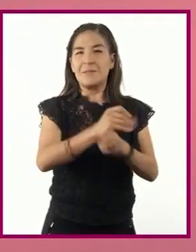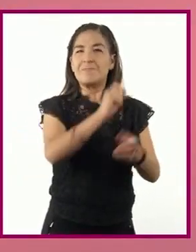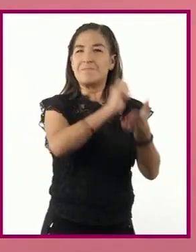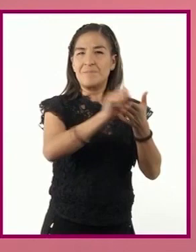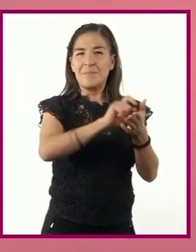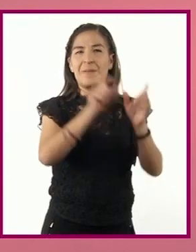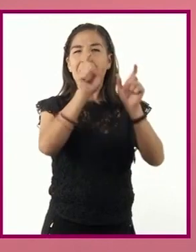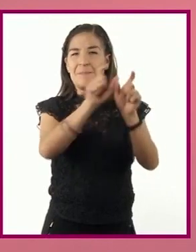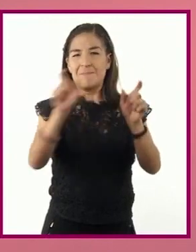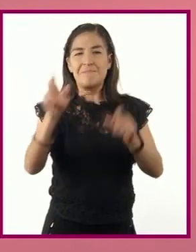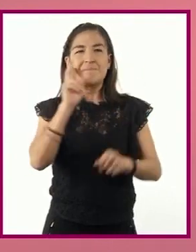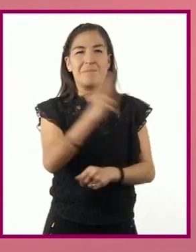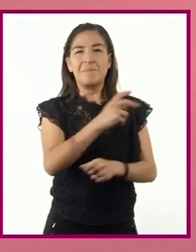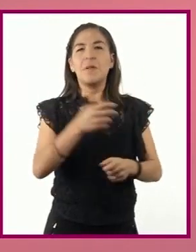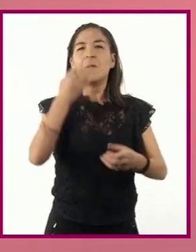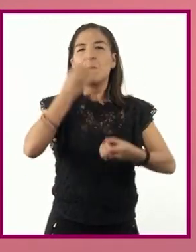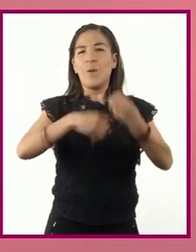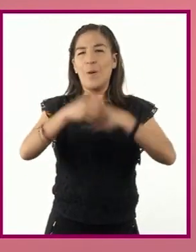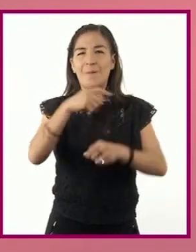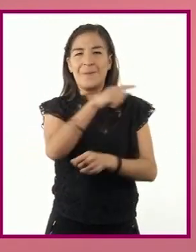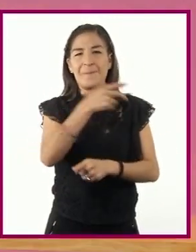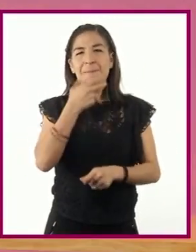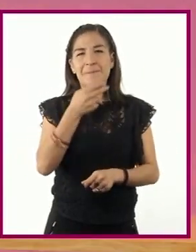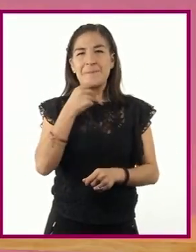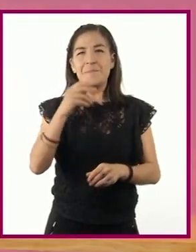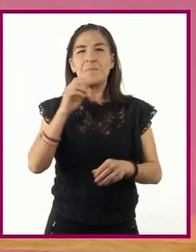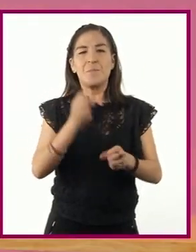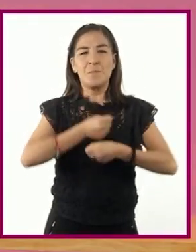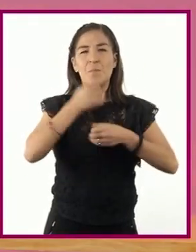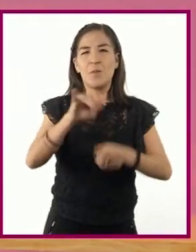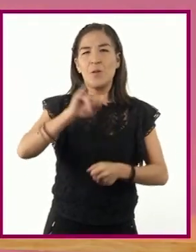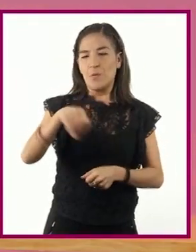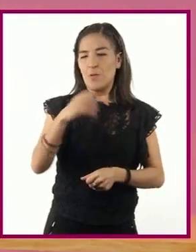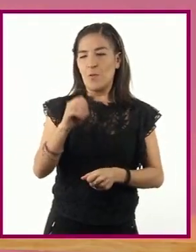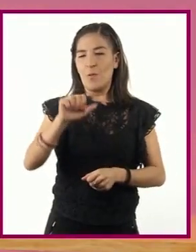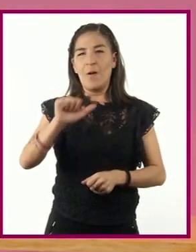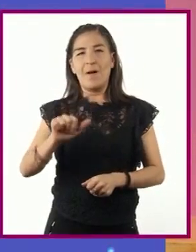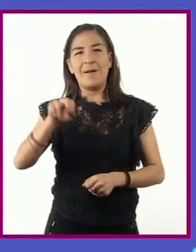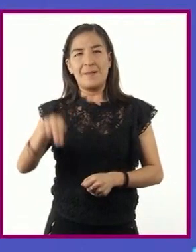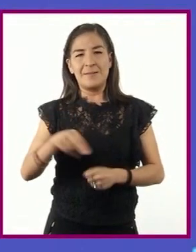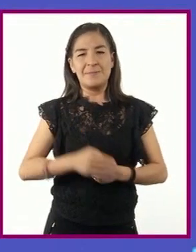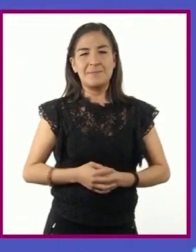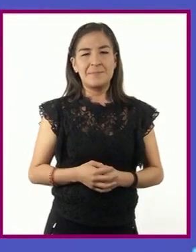poemas. Veamos la obra del poeta visual de Joan Brossa.